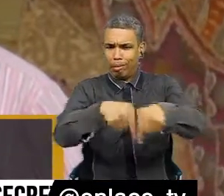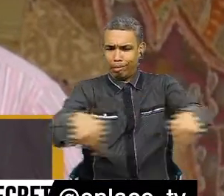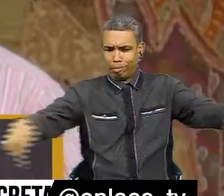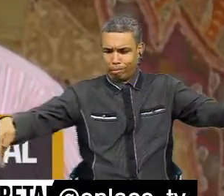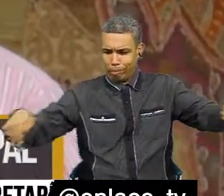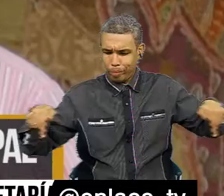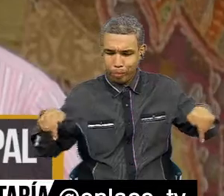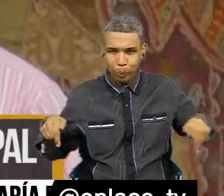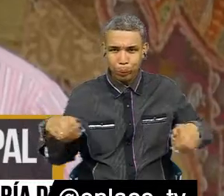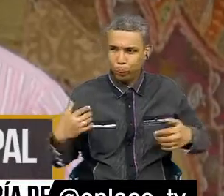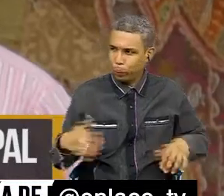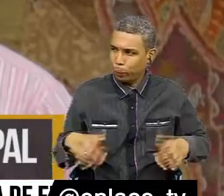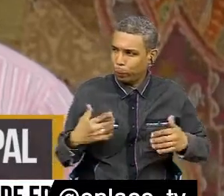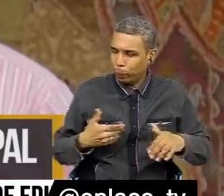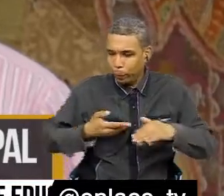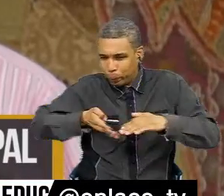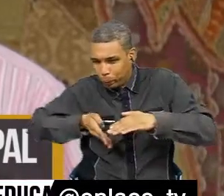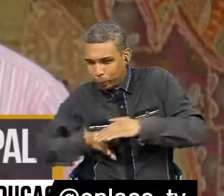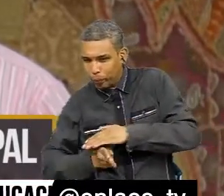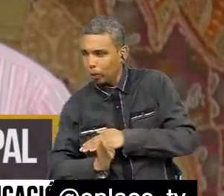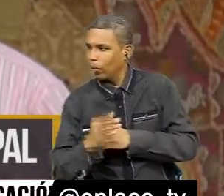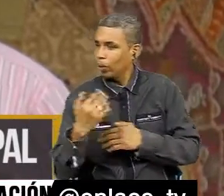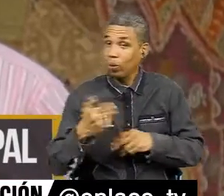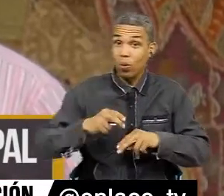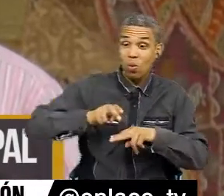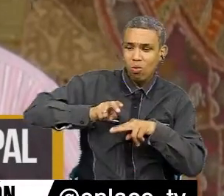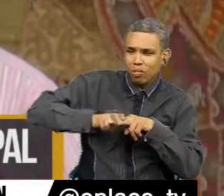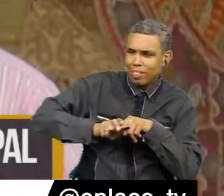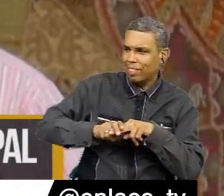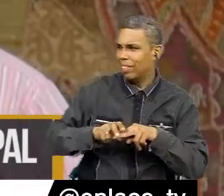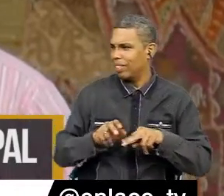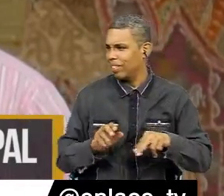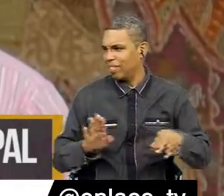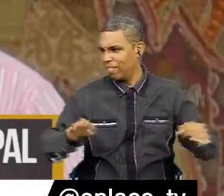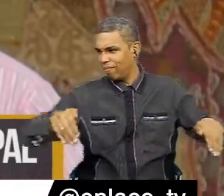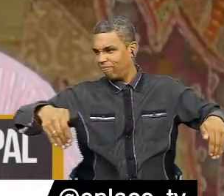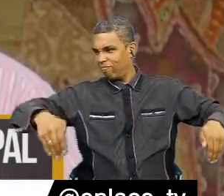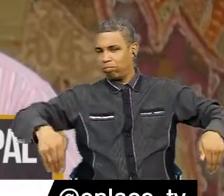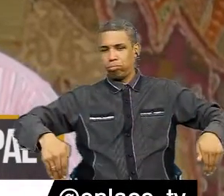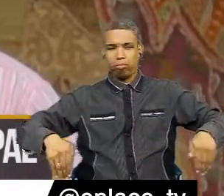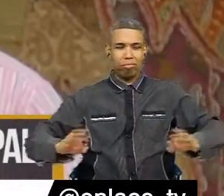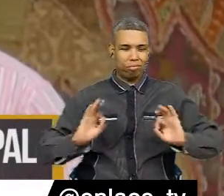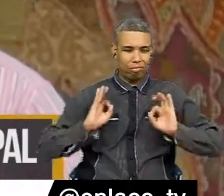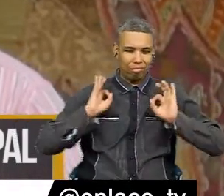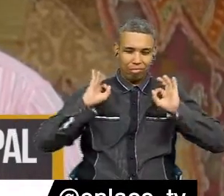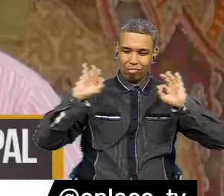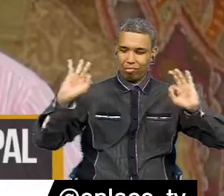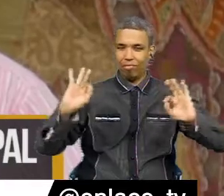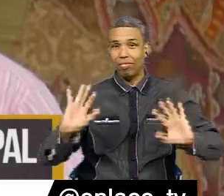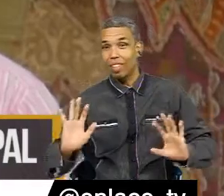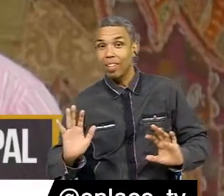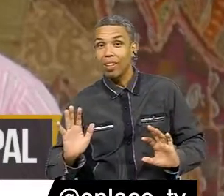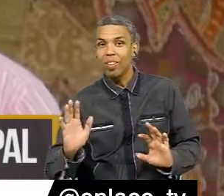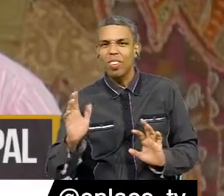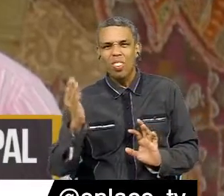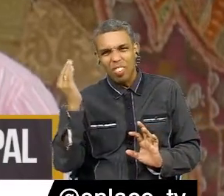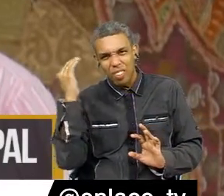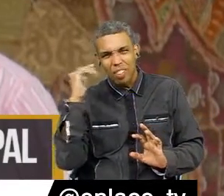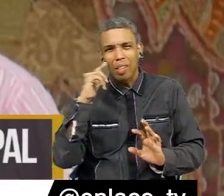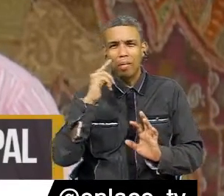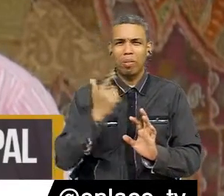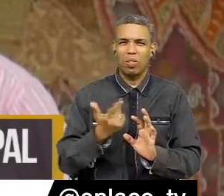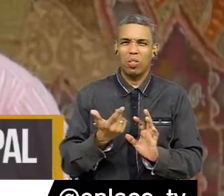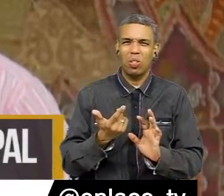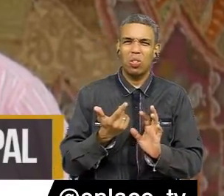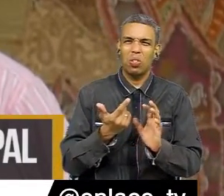con muebles nuevos. Estamos organizando la casa otra vez aquí, trayendo todos los archivos,